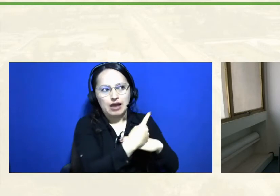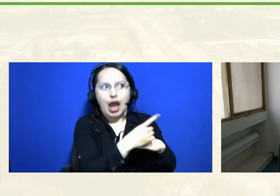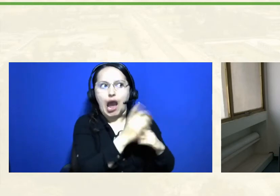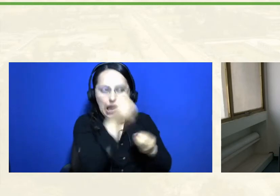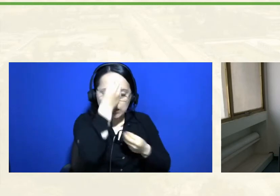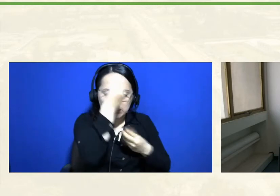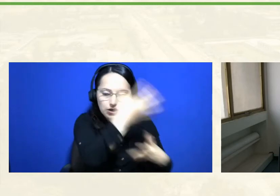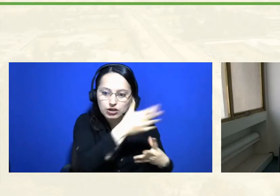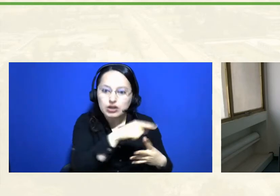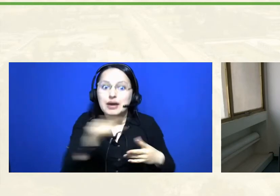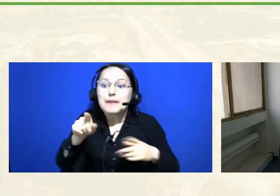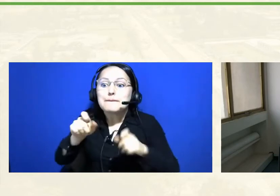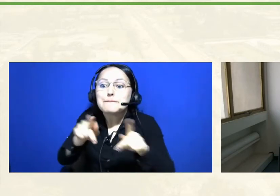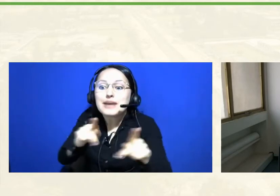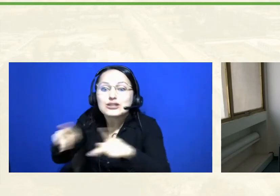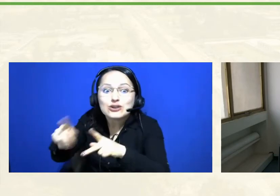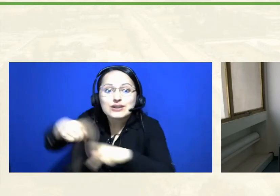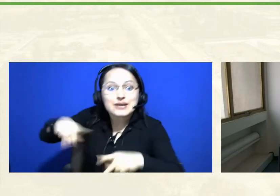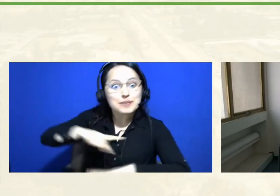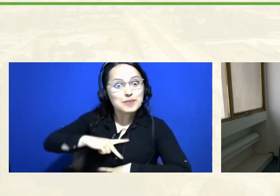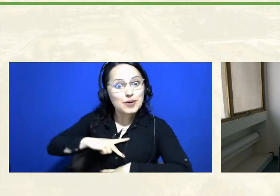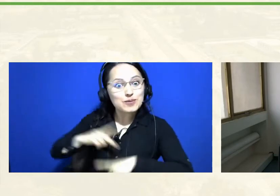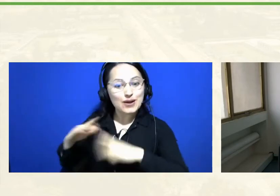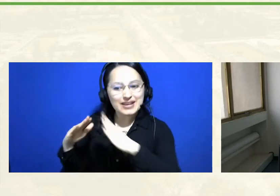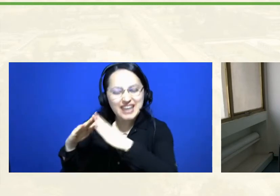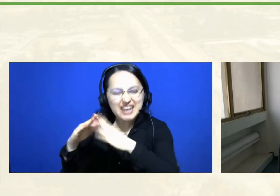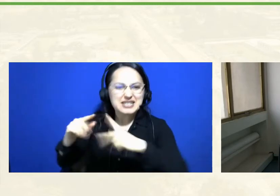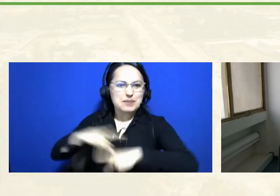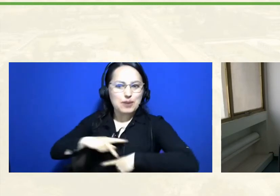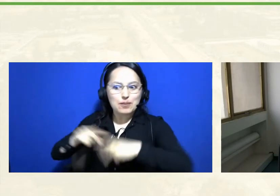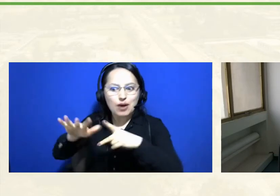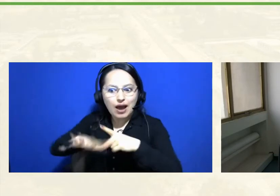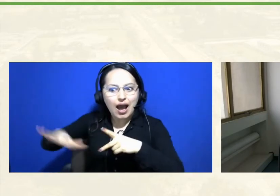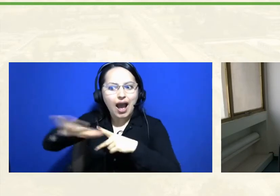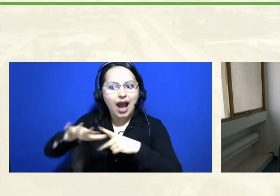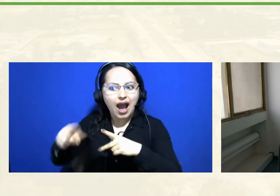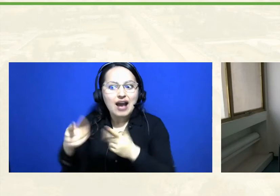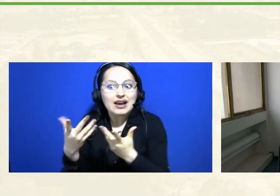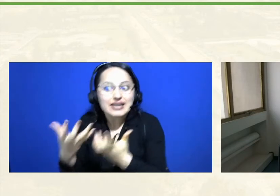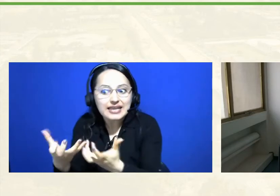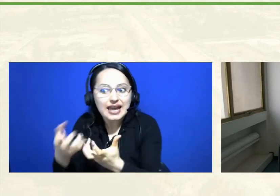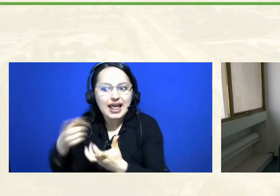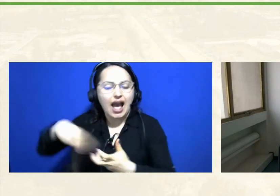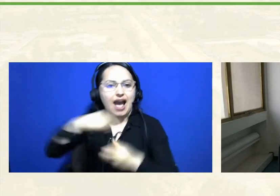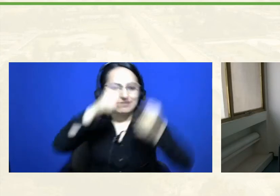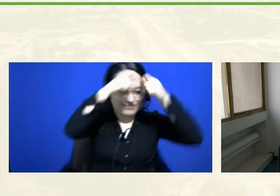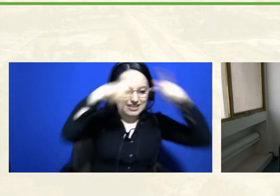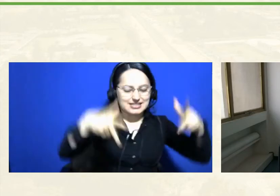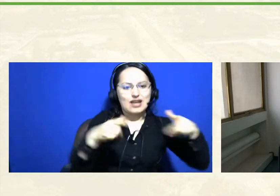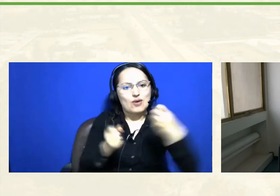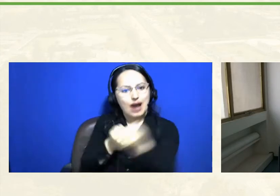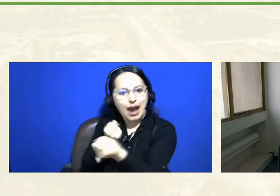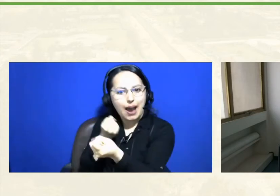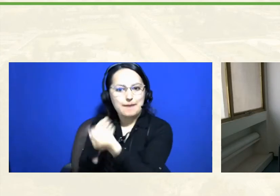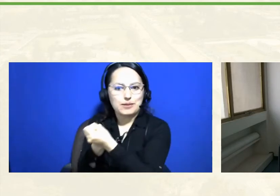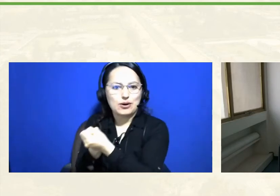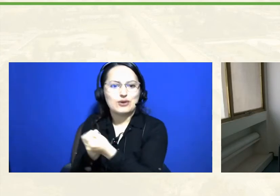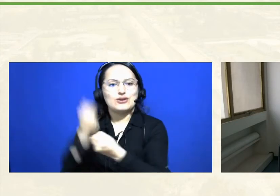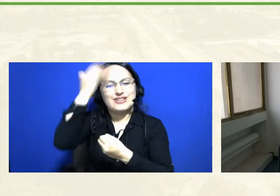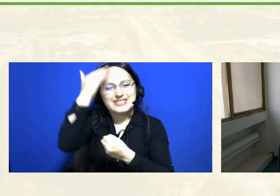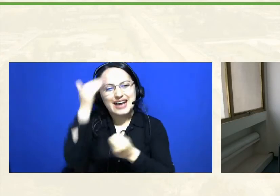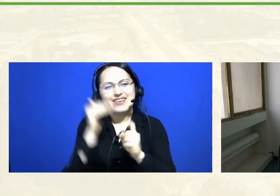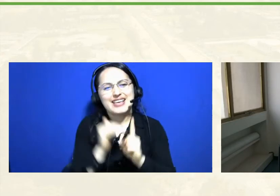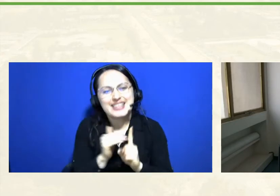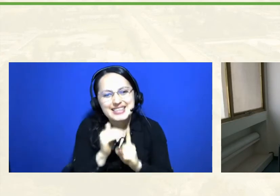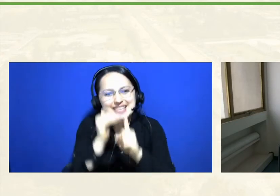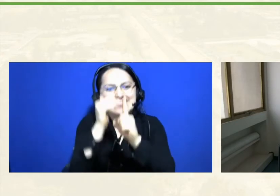predios pueden activar esos mecanismos del Estado. El Estado tiene que responder a los mismos. Por supuesto, esto tiene unas escalas,